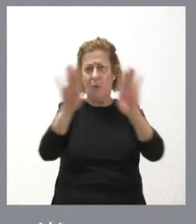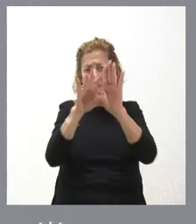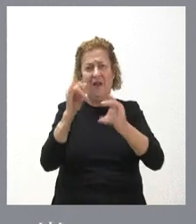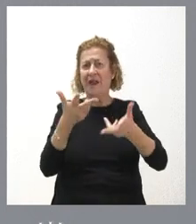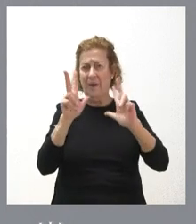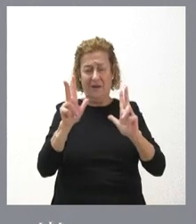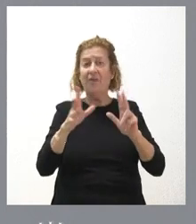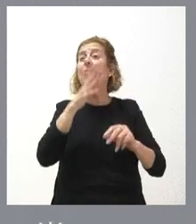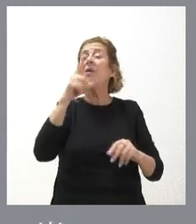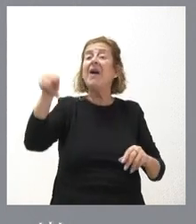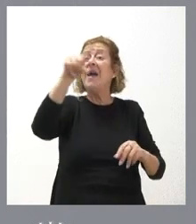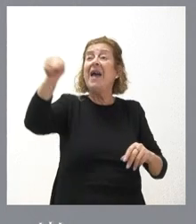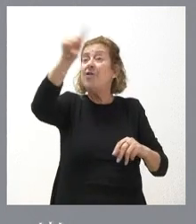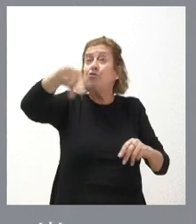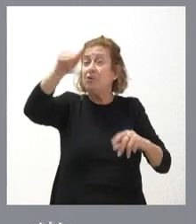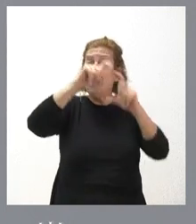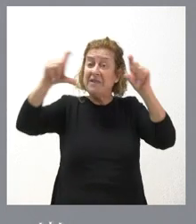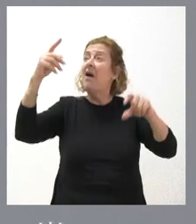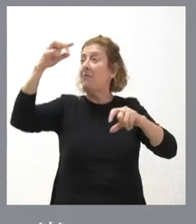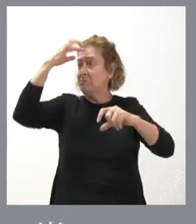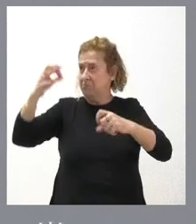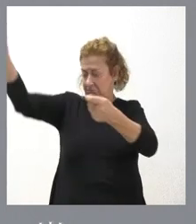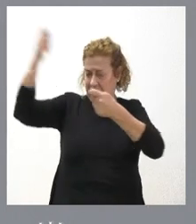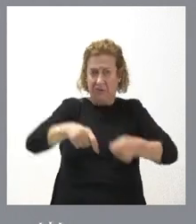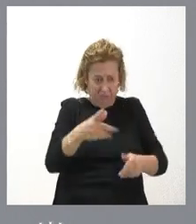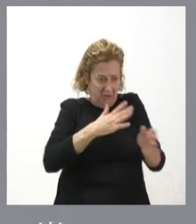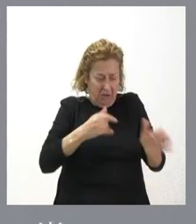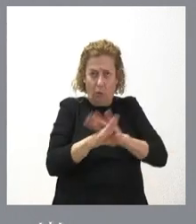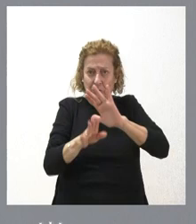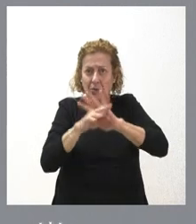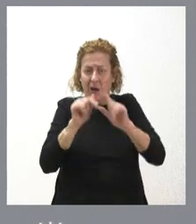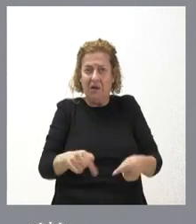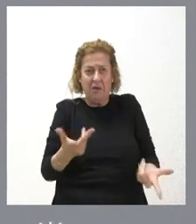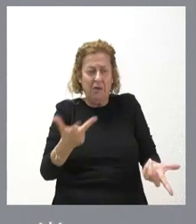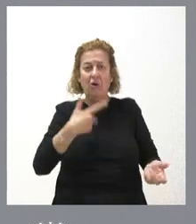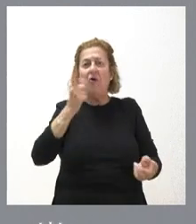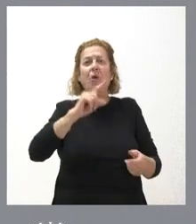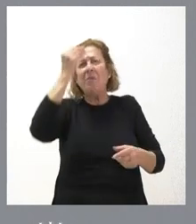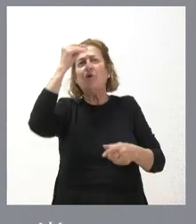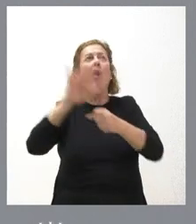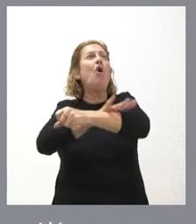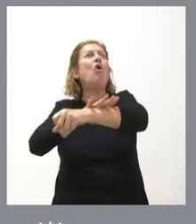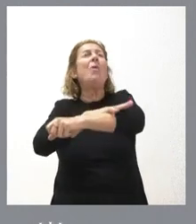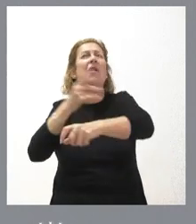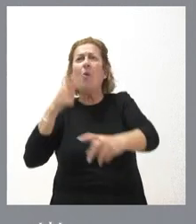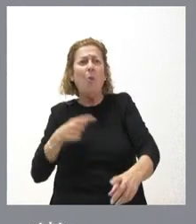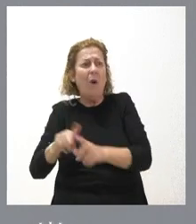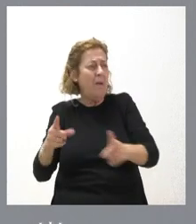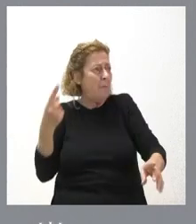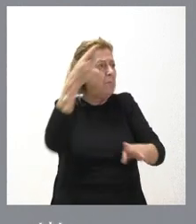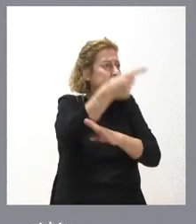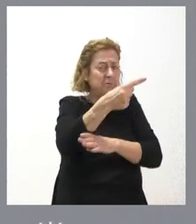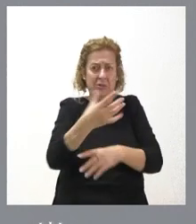porque ellos decidieron venir aquí y quieren seguir aquí y no creemos que el gobierno deba hacer nada